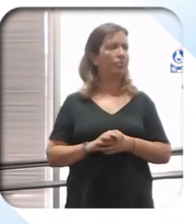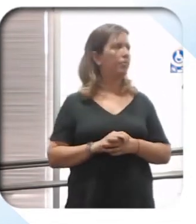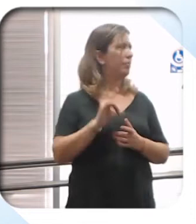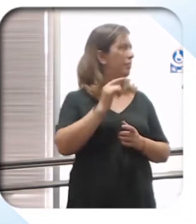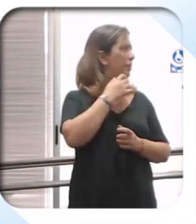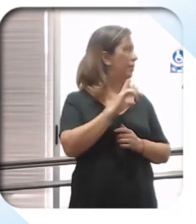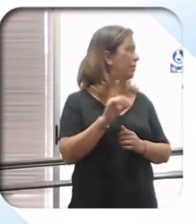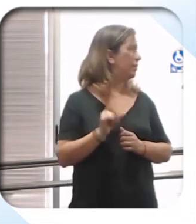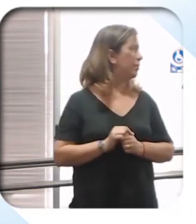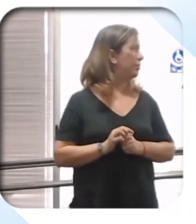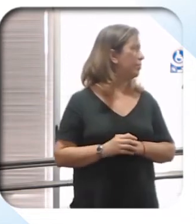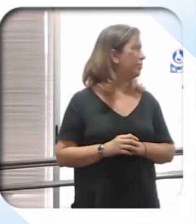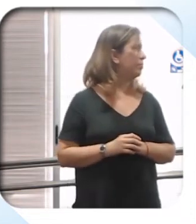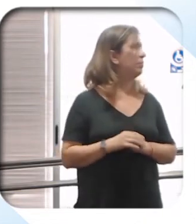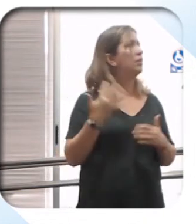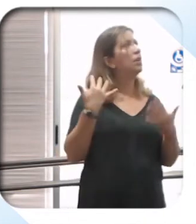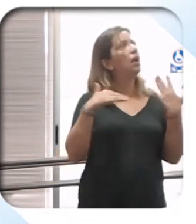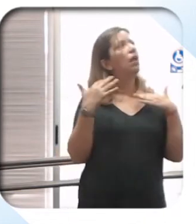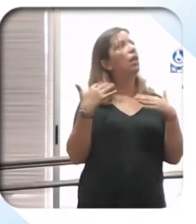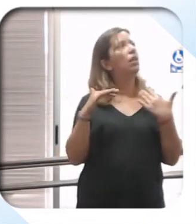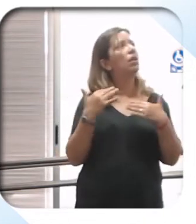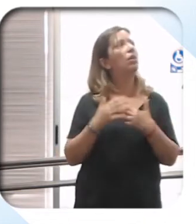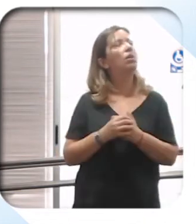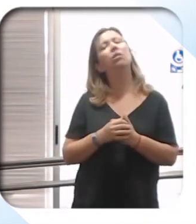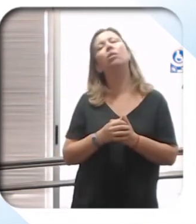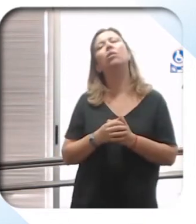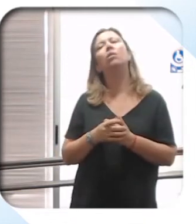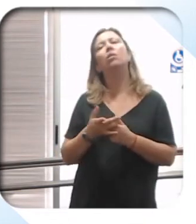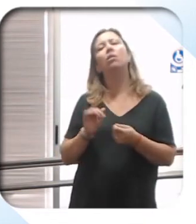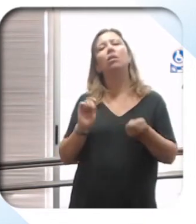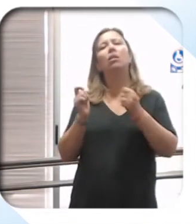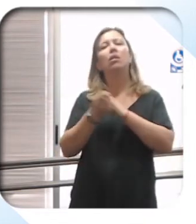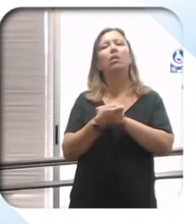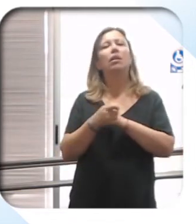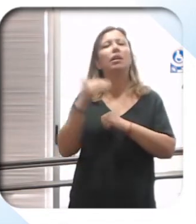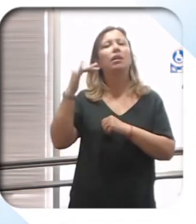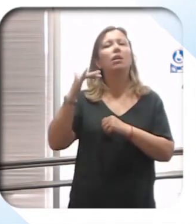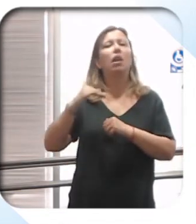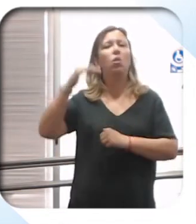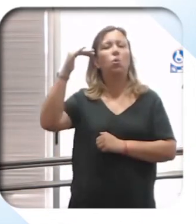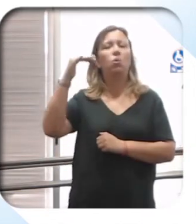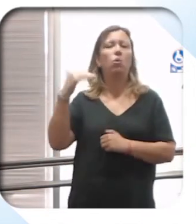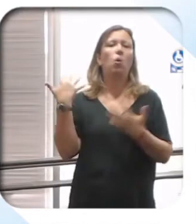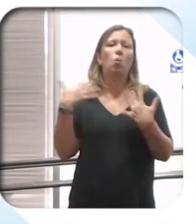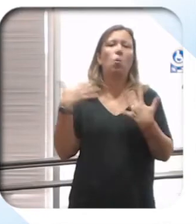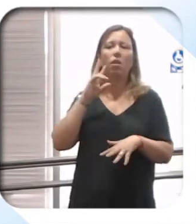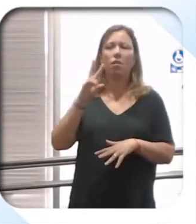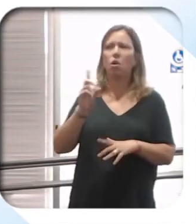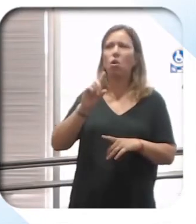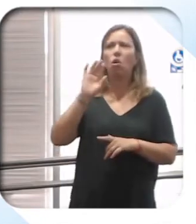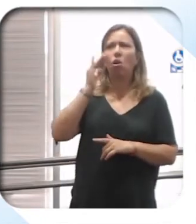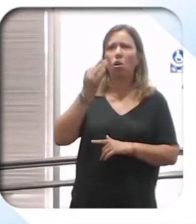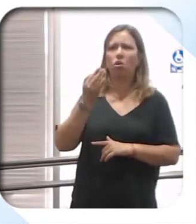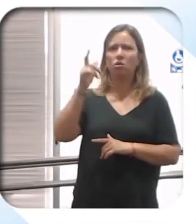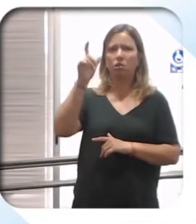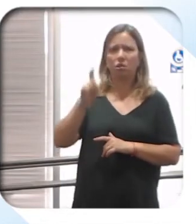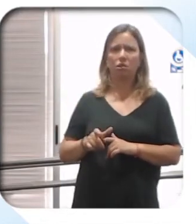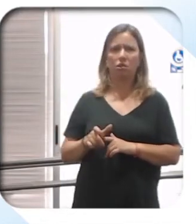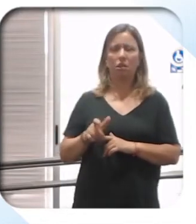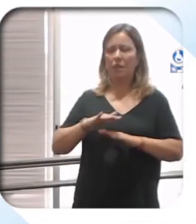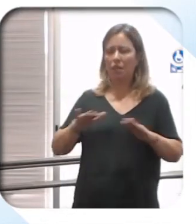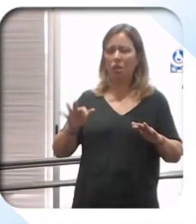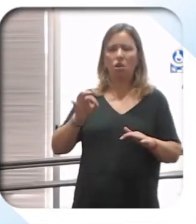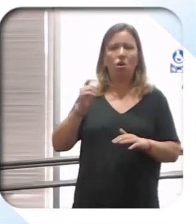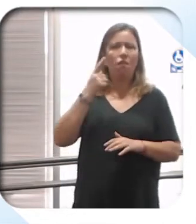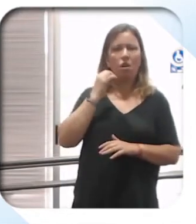Déjame cerrar, ¿sí? Adolescencia es esta etapa de transición de niño a adulto, y parece que nosotros no podemos ver, no reconocemos que el niño o